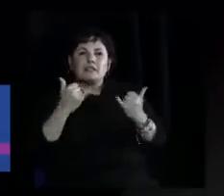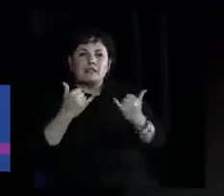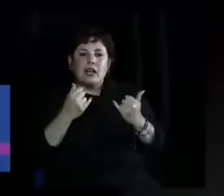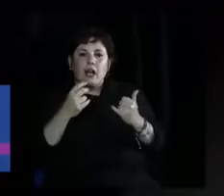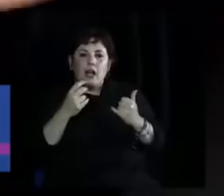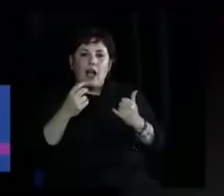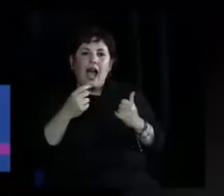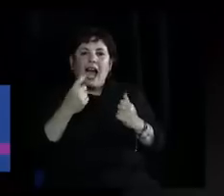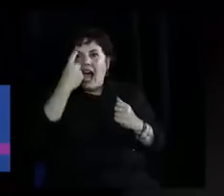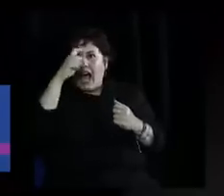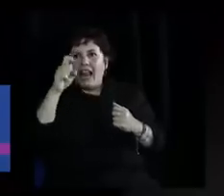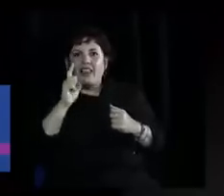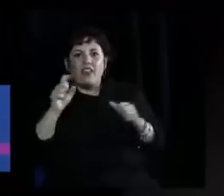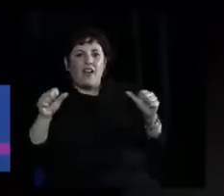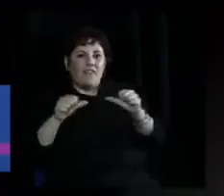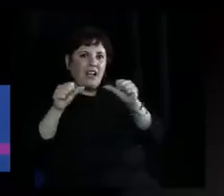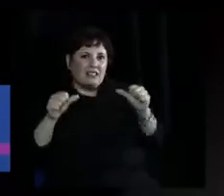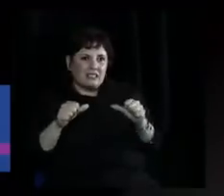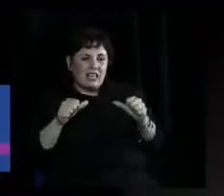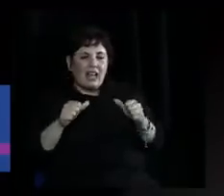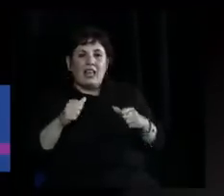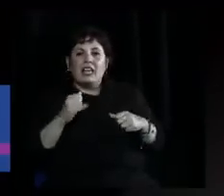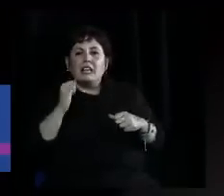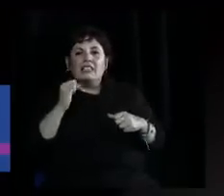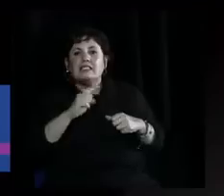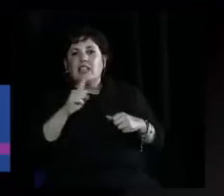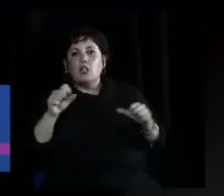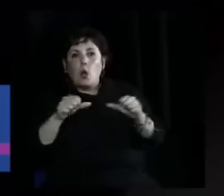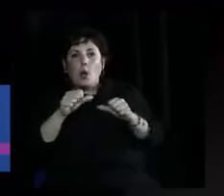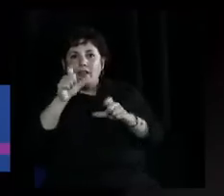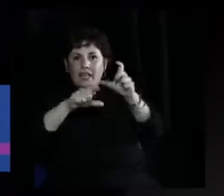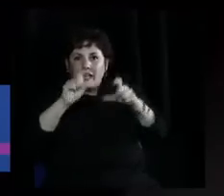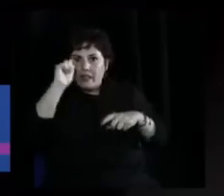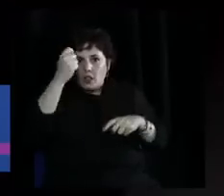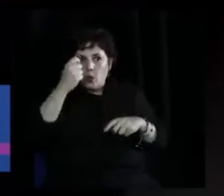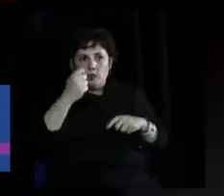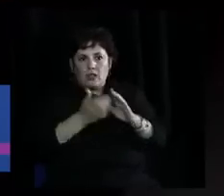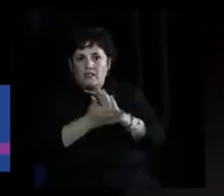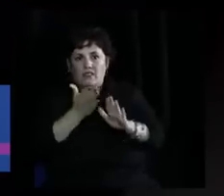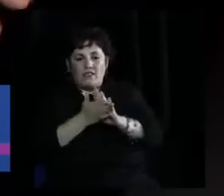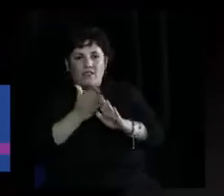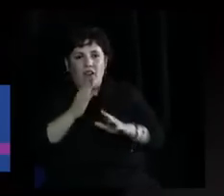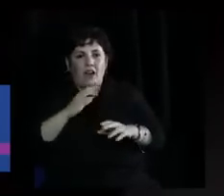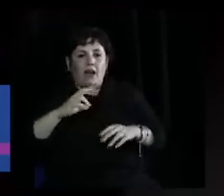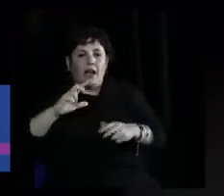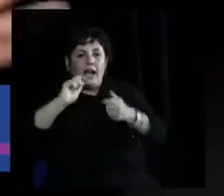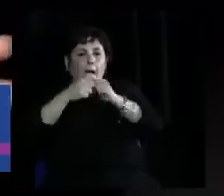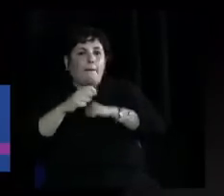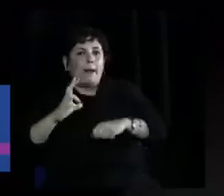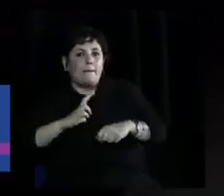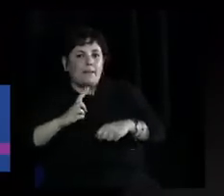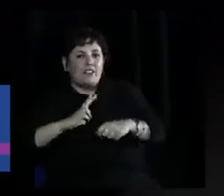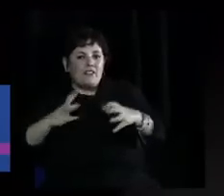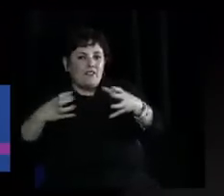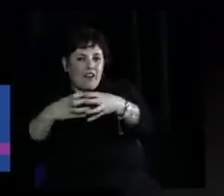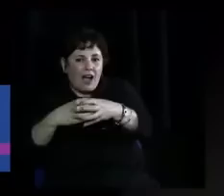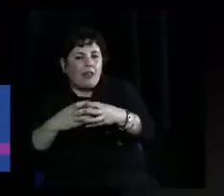y alguien lo tiene que hacer, o sea, acá lo que si no lo hace personal de UTE, se va a tercerizar. Y hay muchos